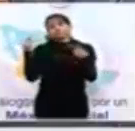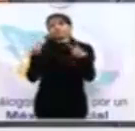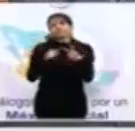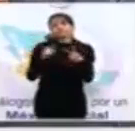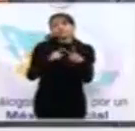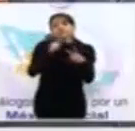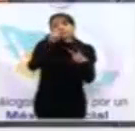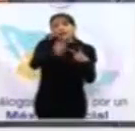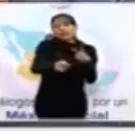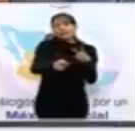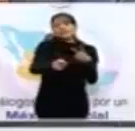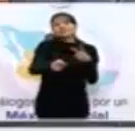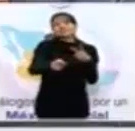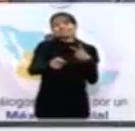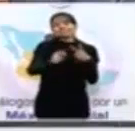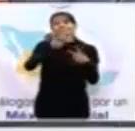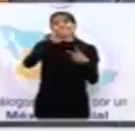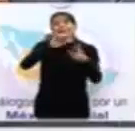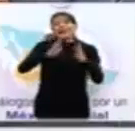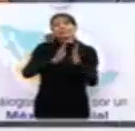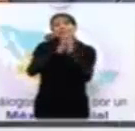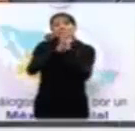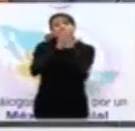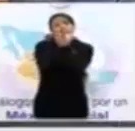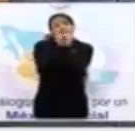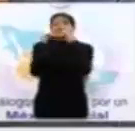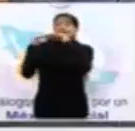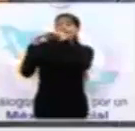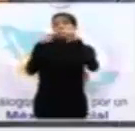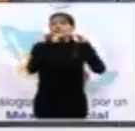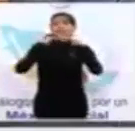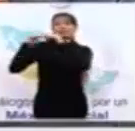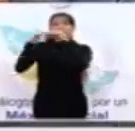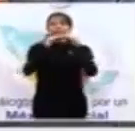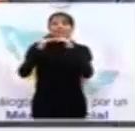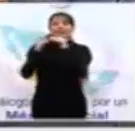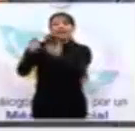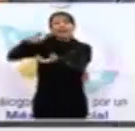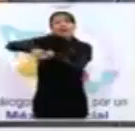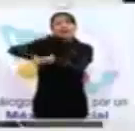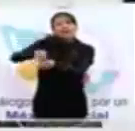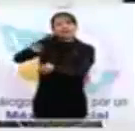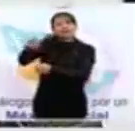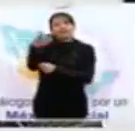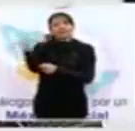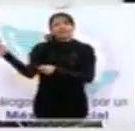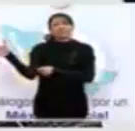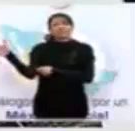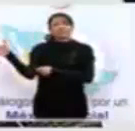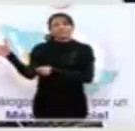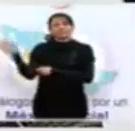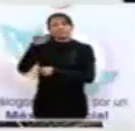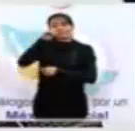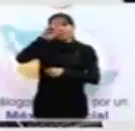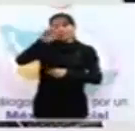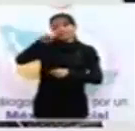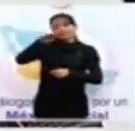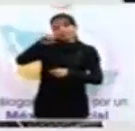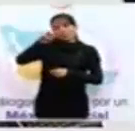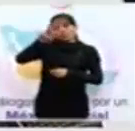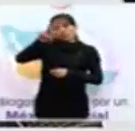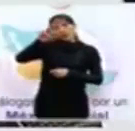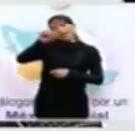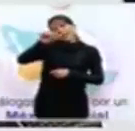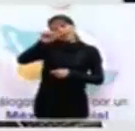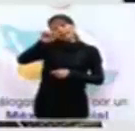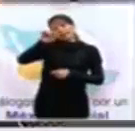de la democratización de la productividad. La apuesta que se ha hecho por la democratización de la productividad, que a veces uno quisiera que tuviera